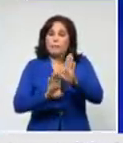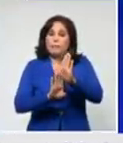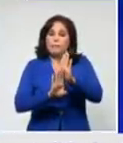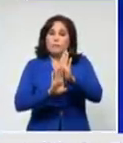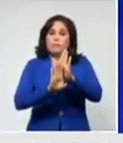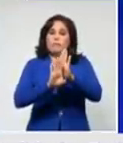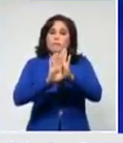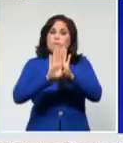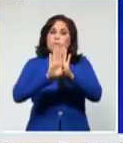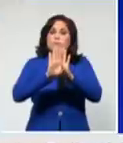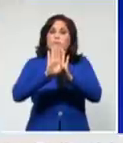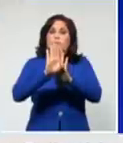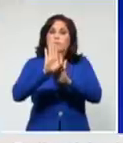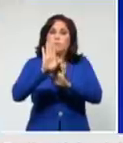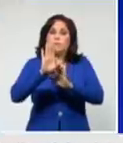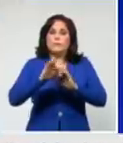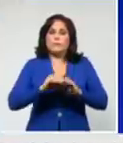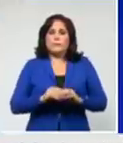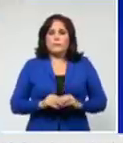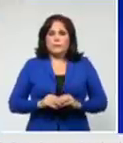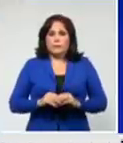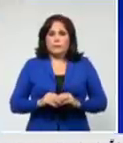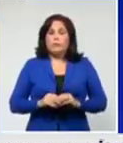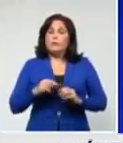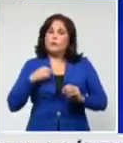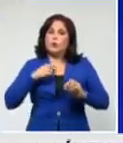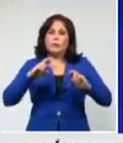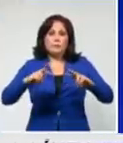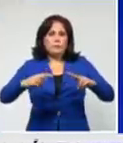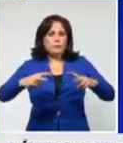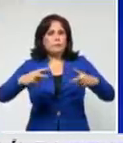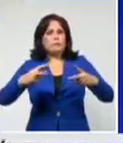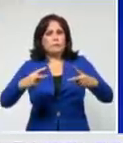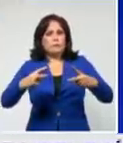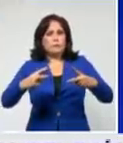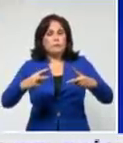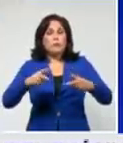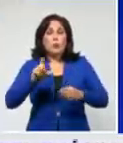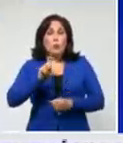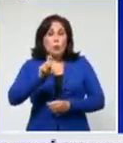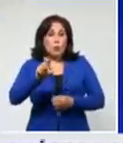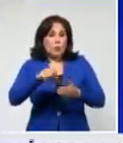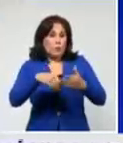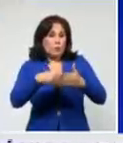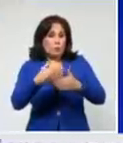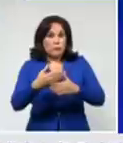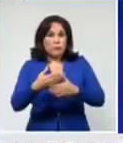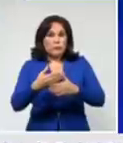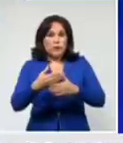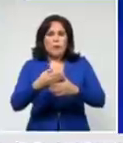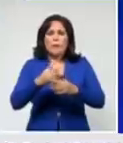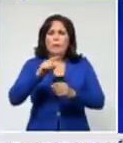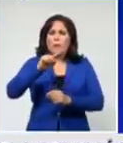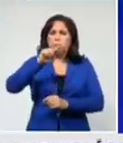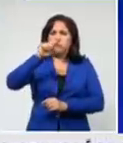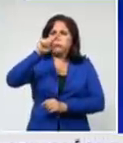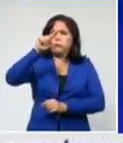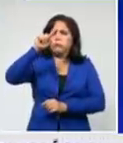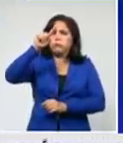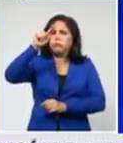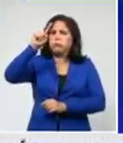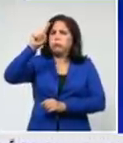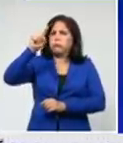sido un tanto superior. Y reitero, en los últimos días con una